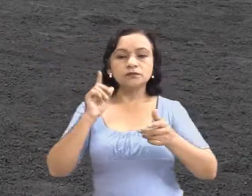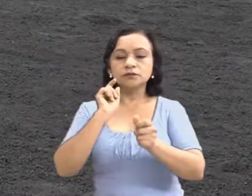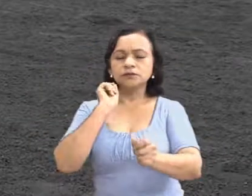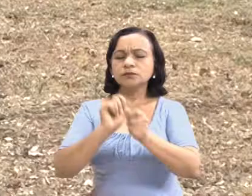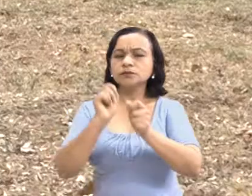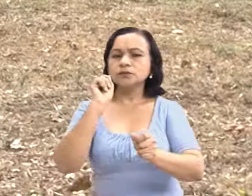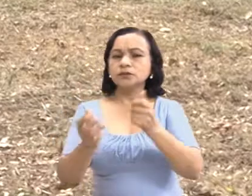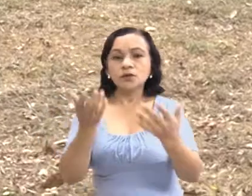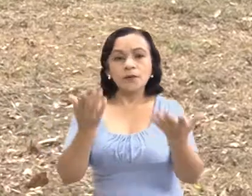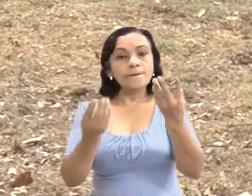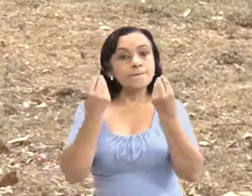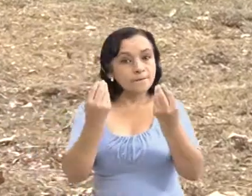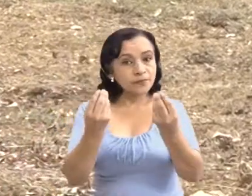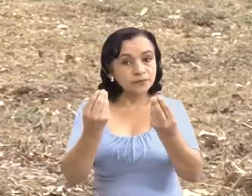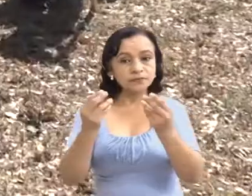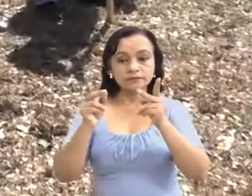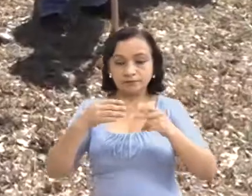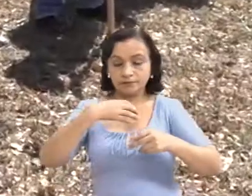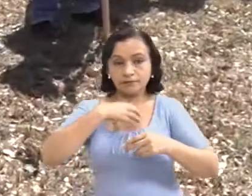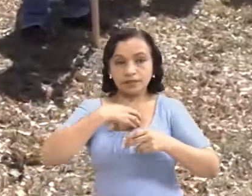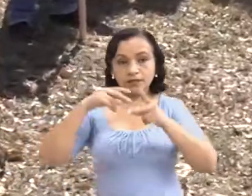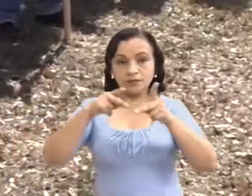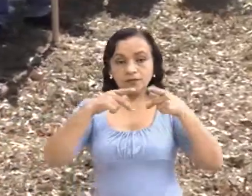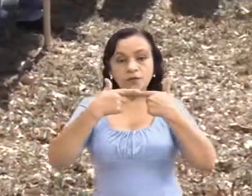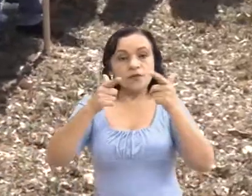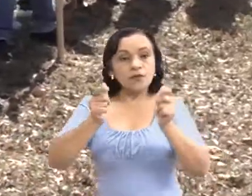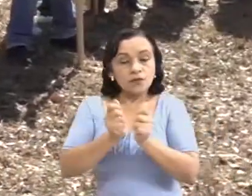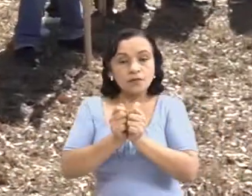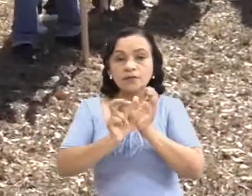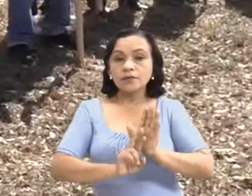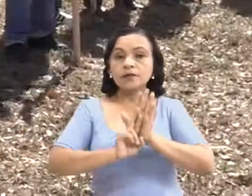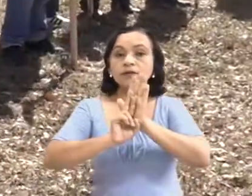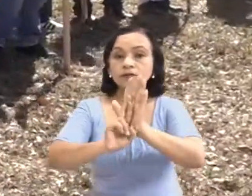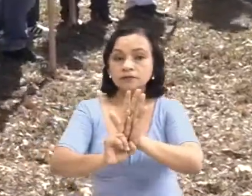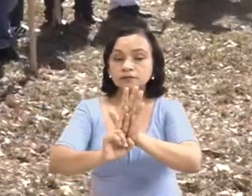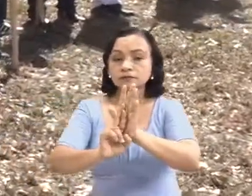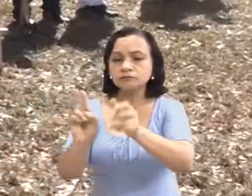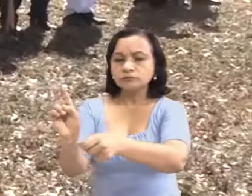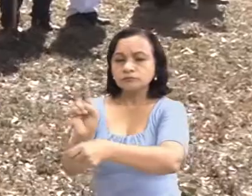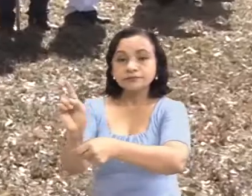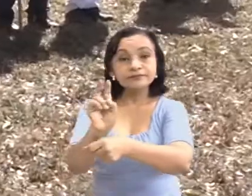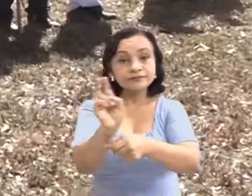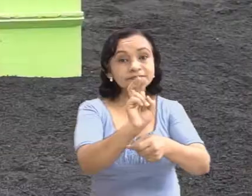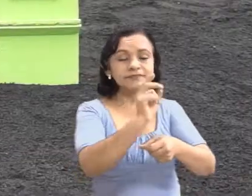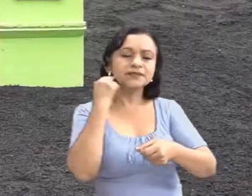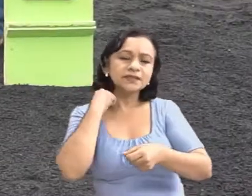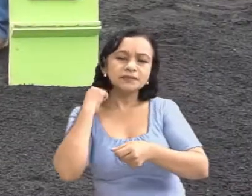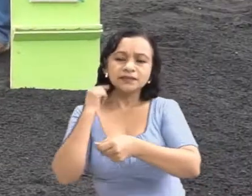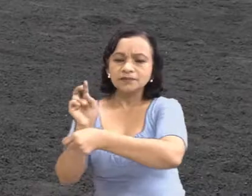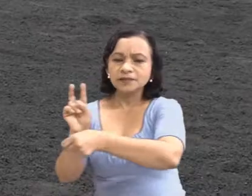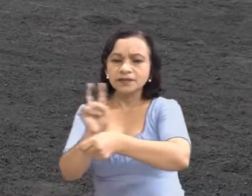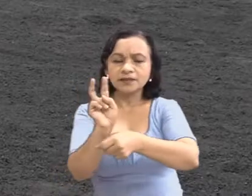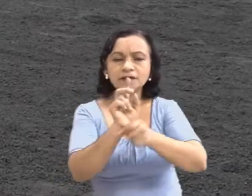incendios forestales, pero que la misma comunidad, a través de las brigadas locales de respuesta, están ellos en vigilancia y